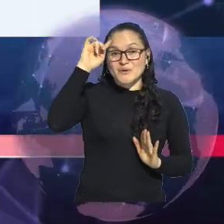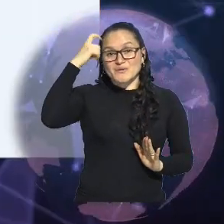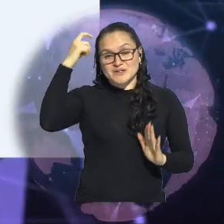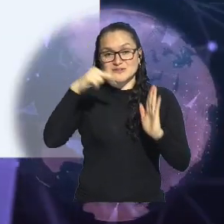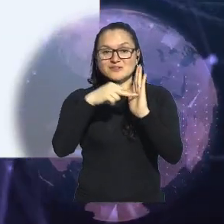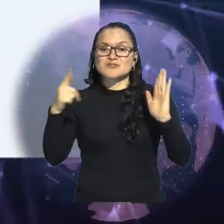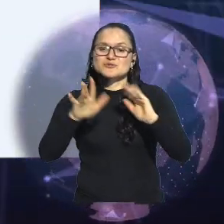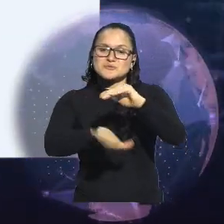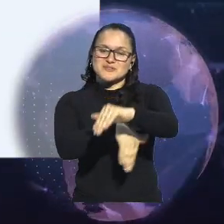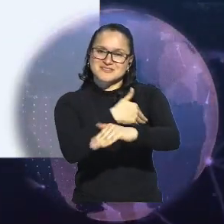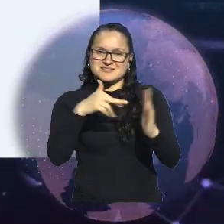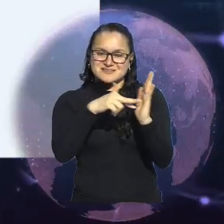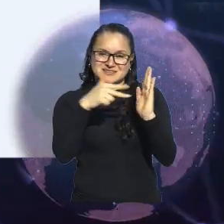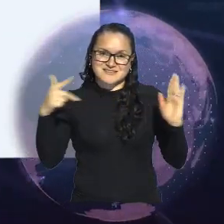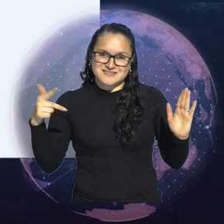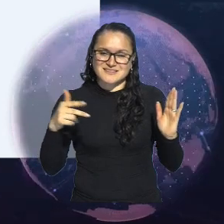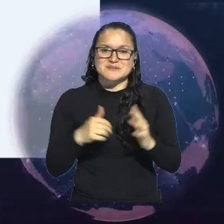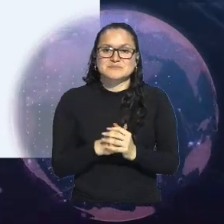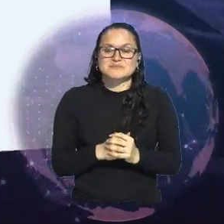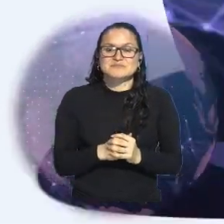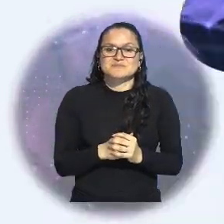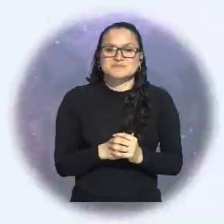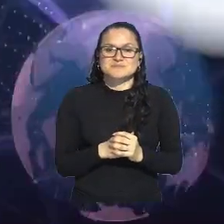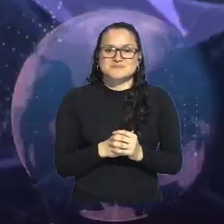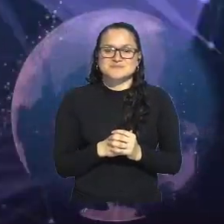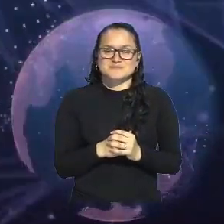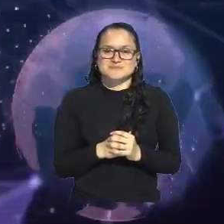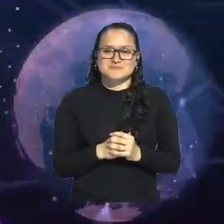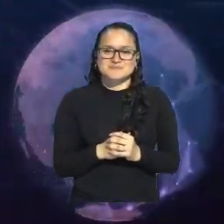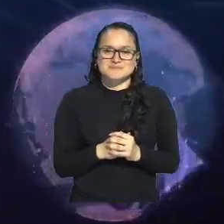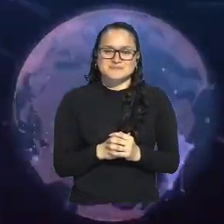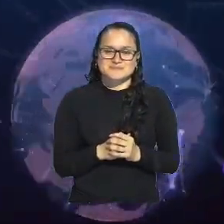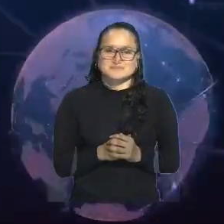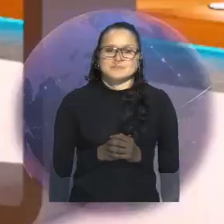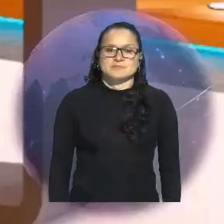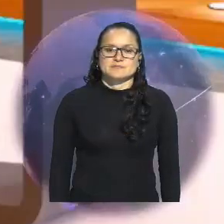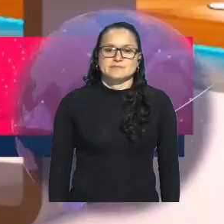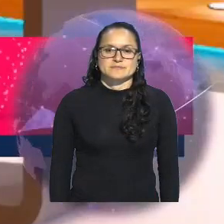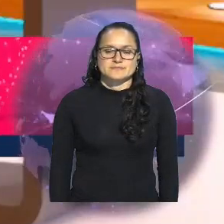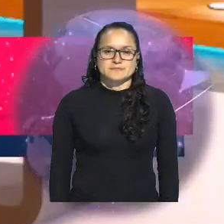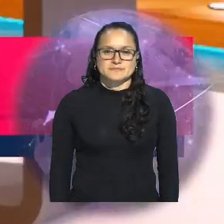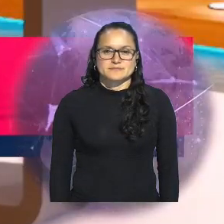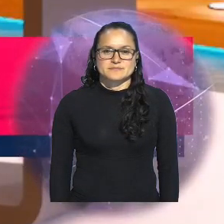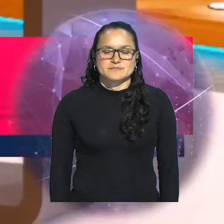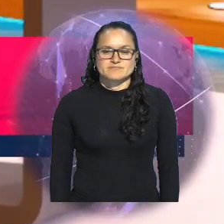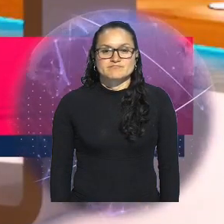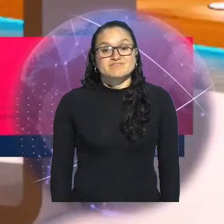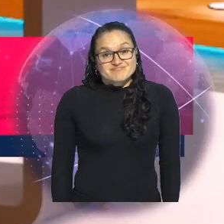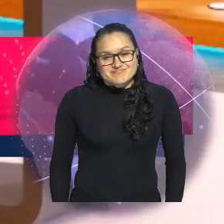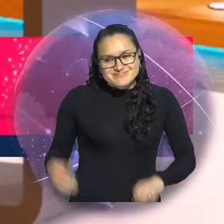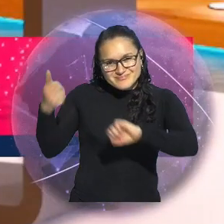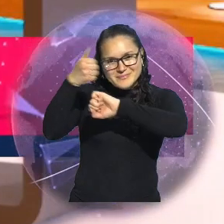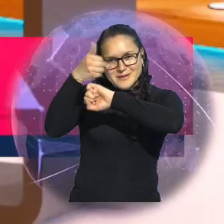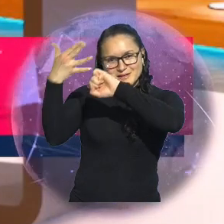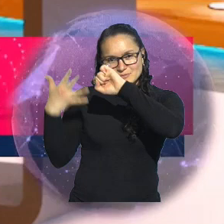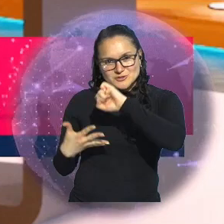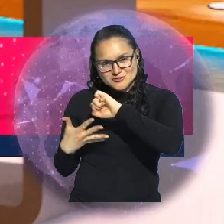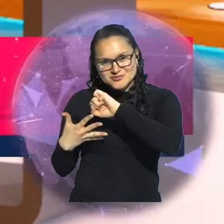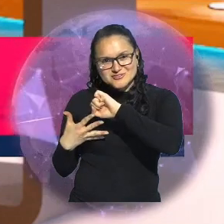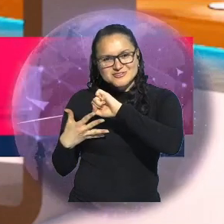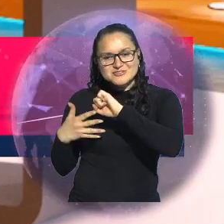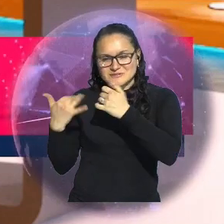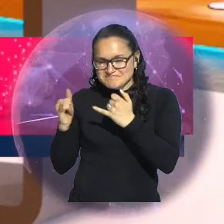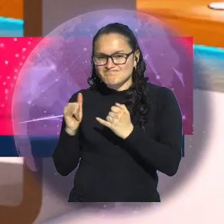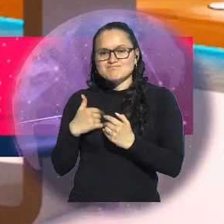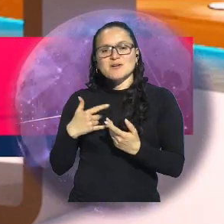de tecnologías de la información y las comunicaciones la comisión de regulación de comunicaciones realizó su